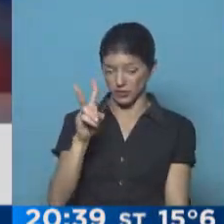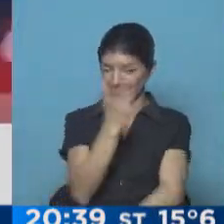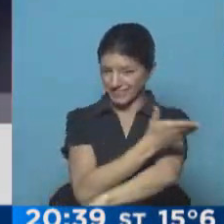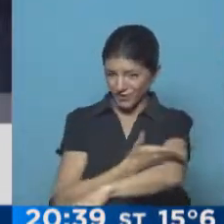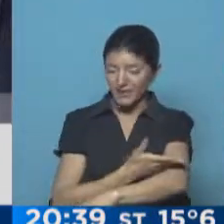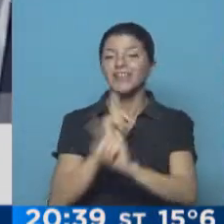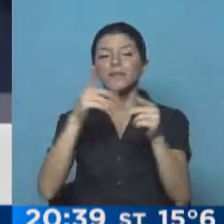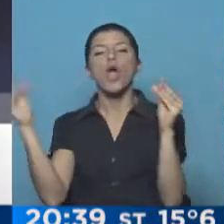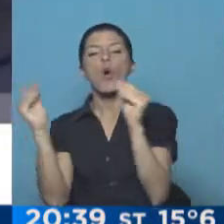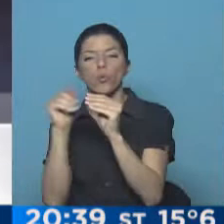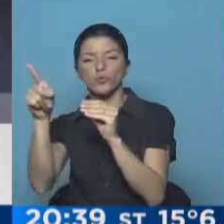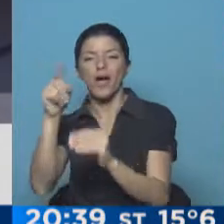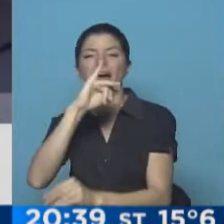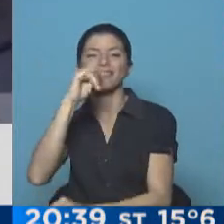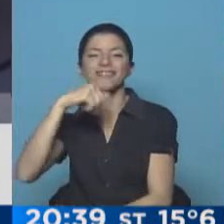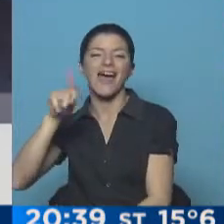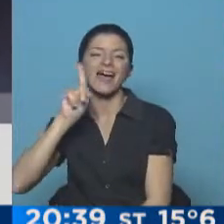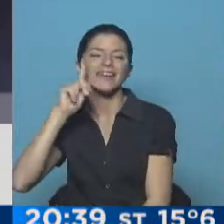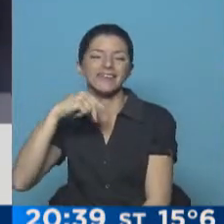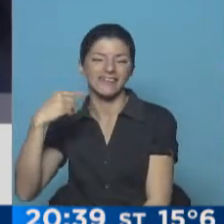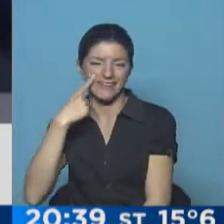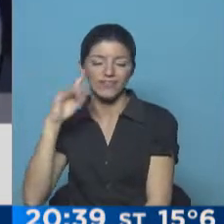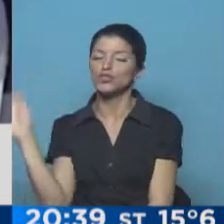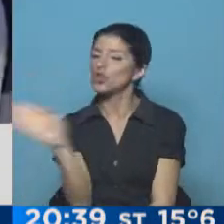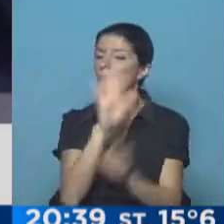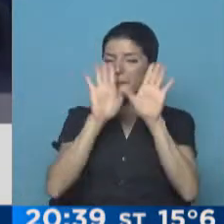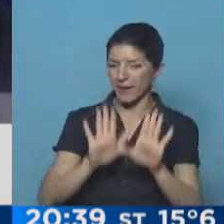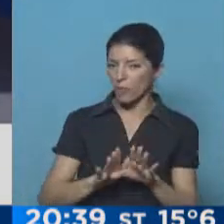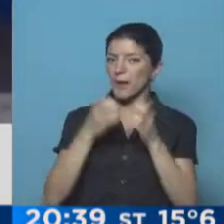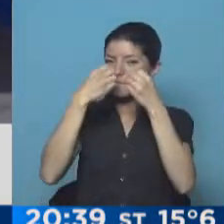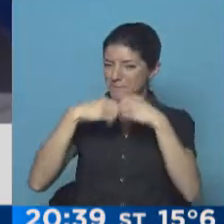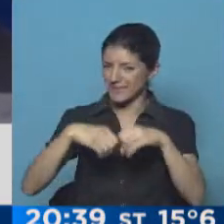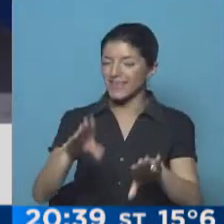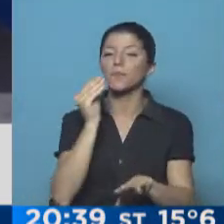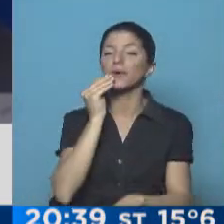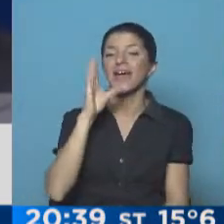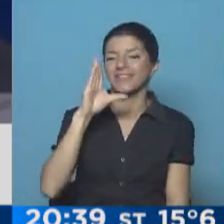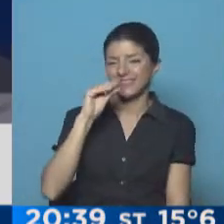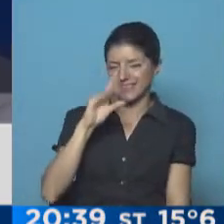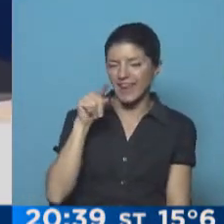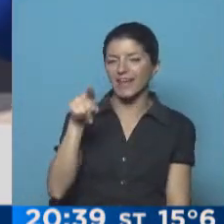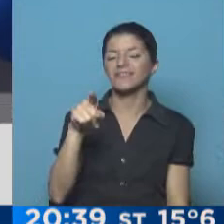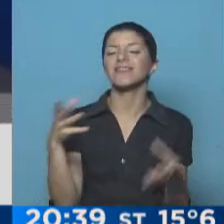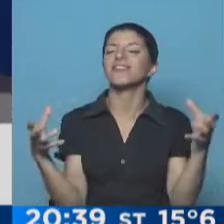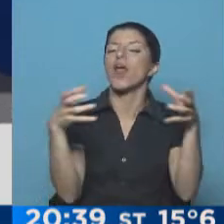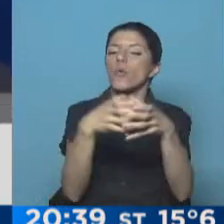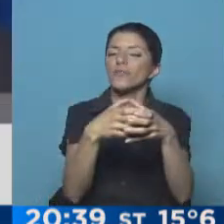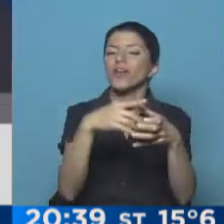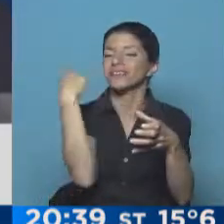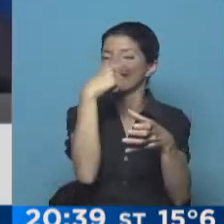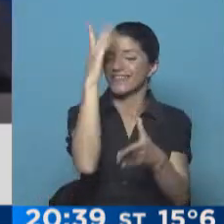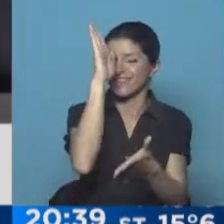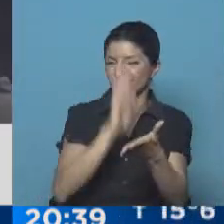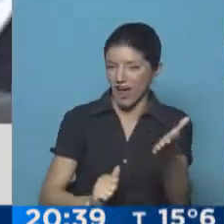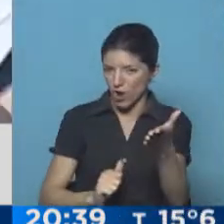también junto a su compañero de fórmula, Carlos Zanini, todo preparado para el inicio de esta cena del encuentro celeste y blanco, el círculo